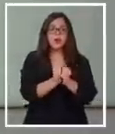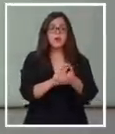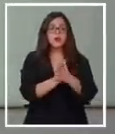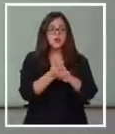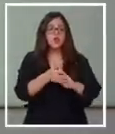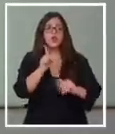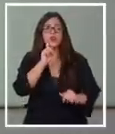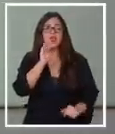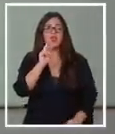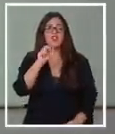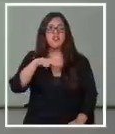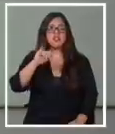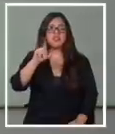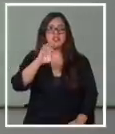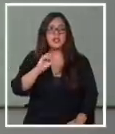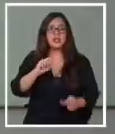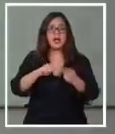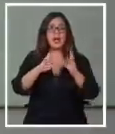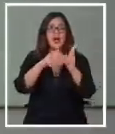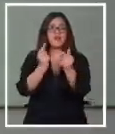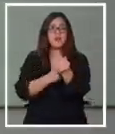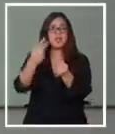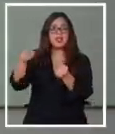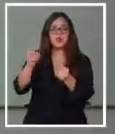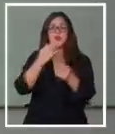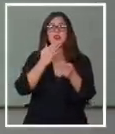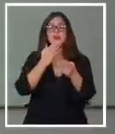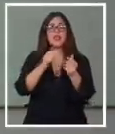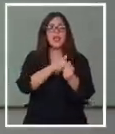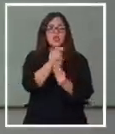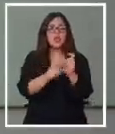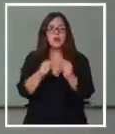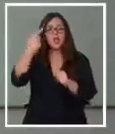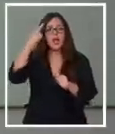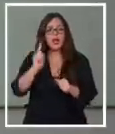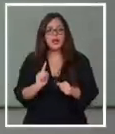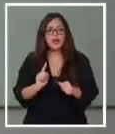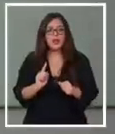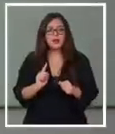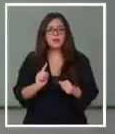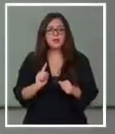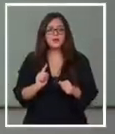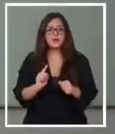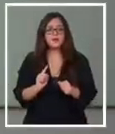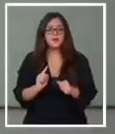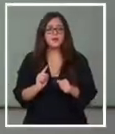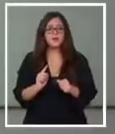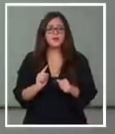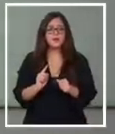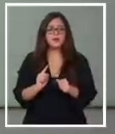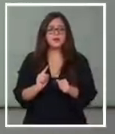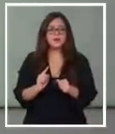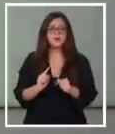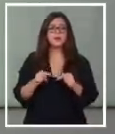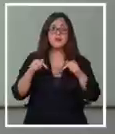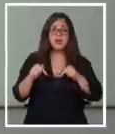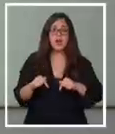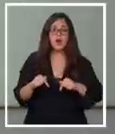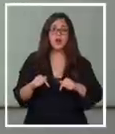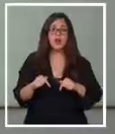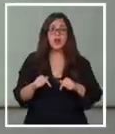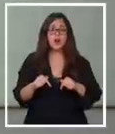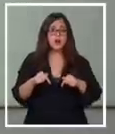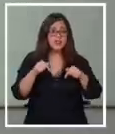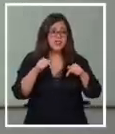francisca a sus familias ya todas las personas que han resultado heridas dicho esto lo que lo que está pasando es